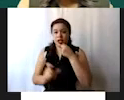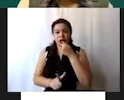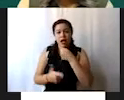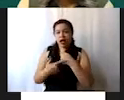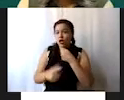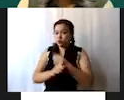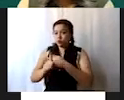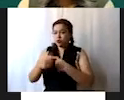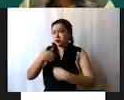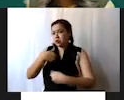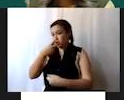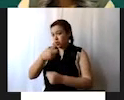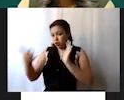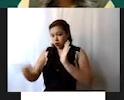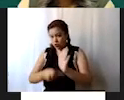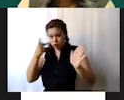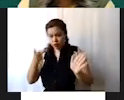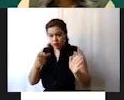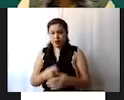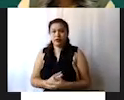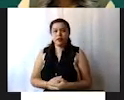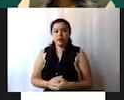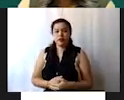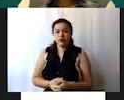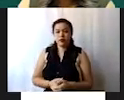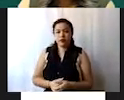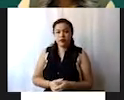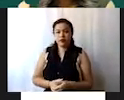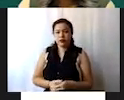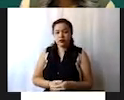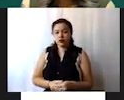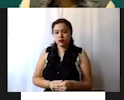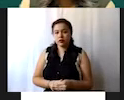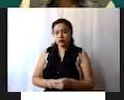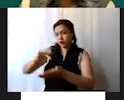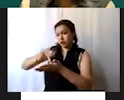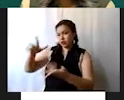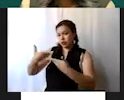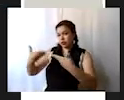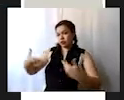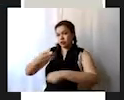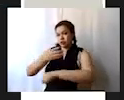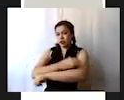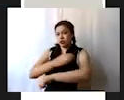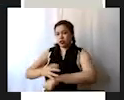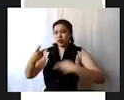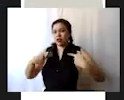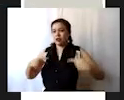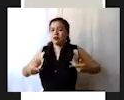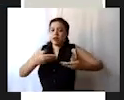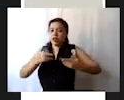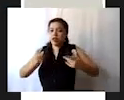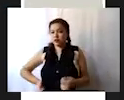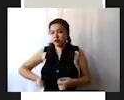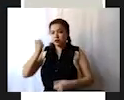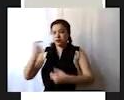repetir en la sesión. Bueno, gracias por acompañarnos. Para quienes se conectan por primera ocasión